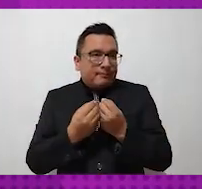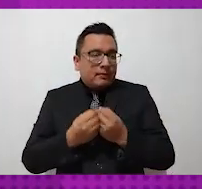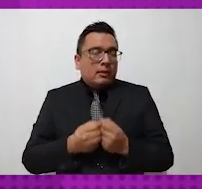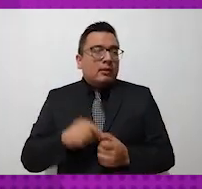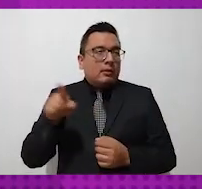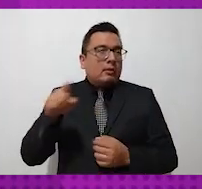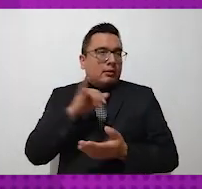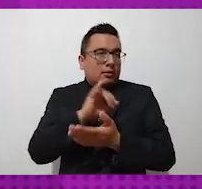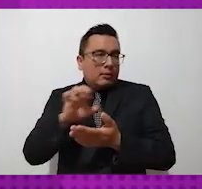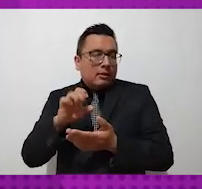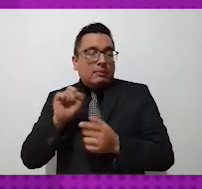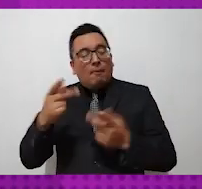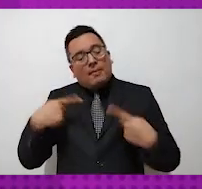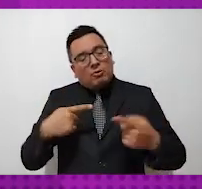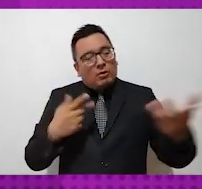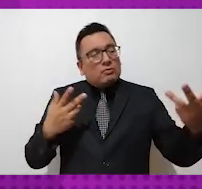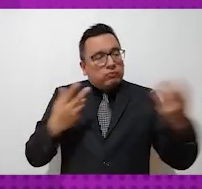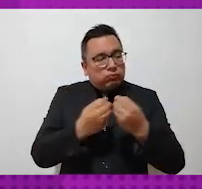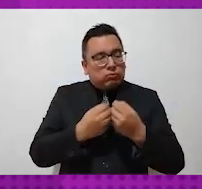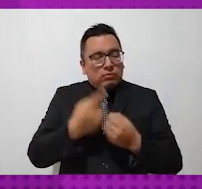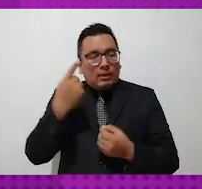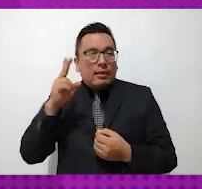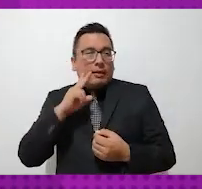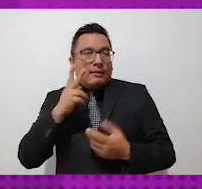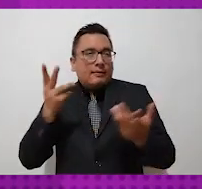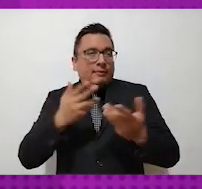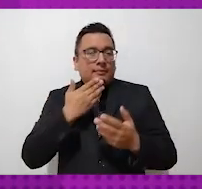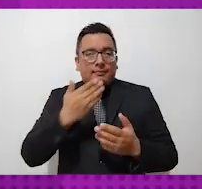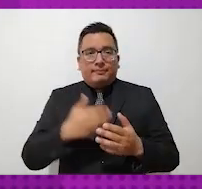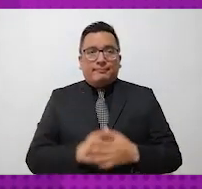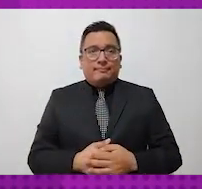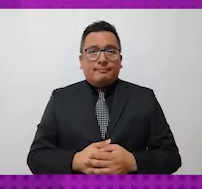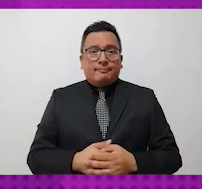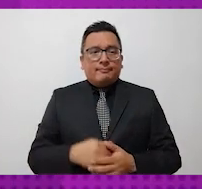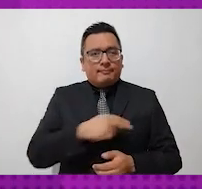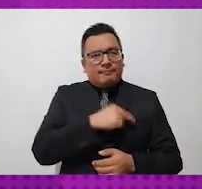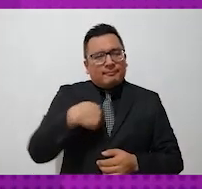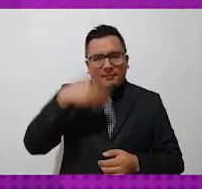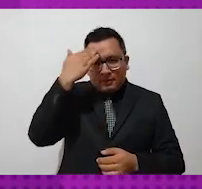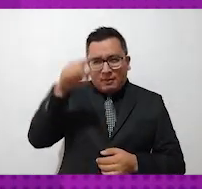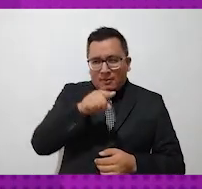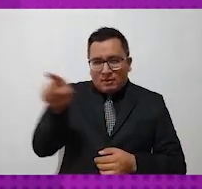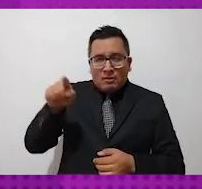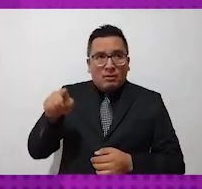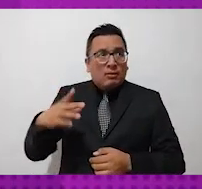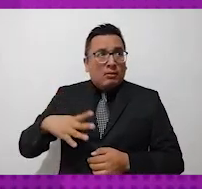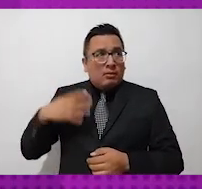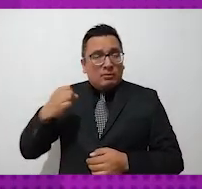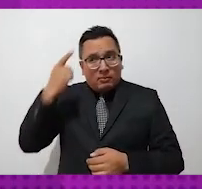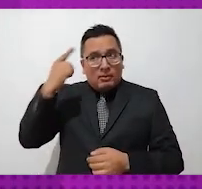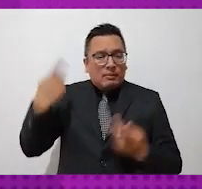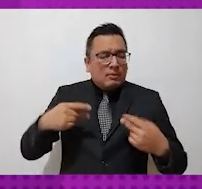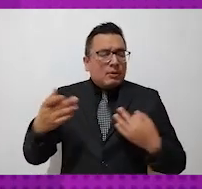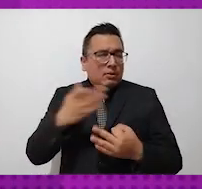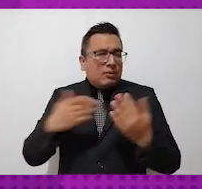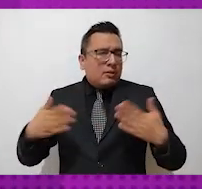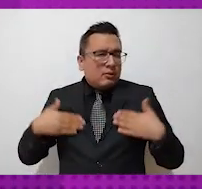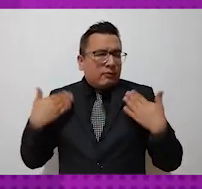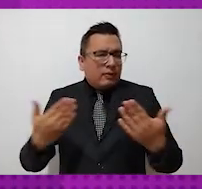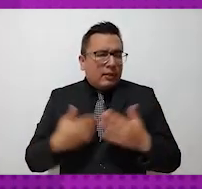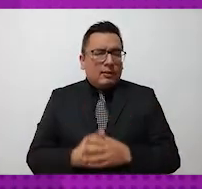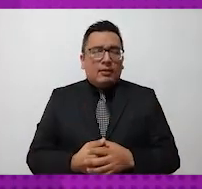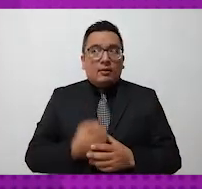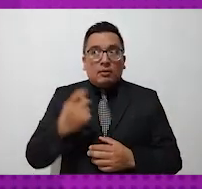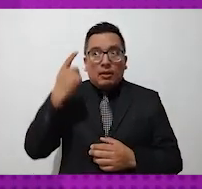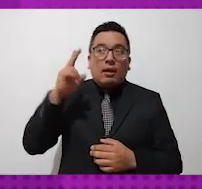el instituto y con la ciudadanía en general. Sabemos que han trabajado mucho ustedes en generar confianza Claro. entre el personal. ¿Para qué? Para que se acerquen